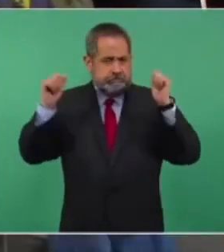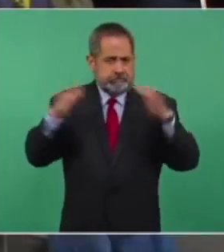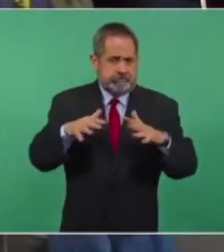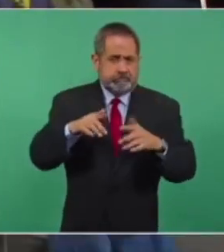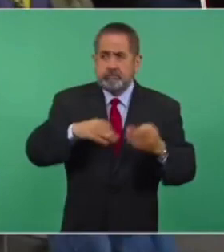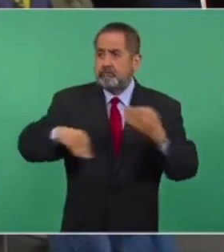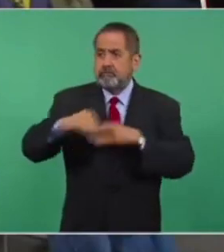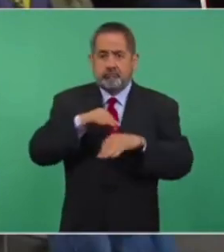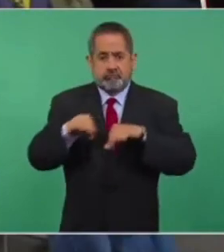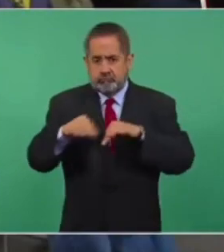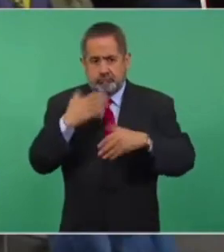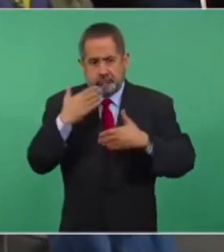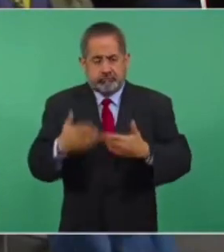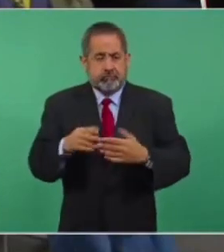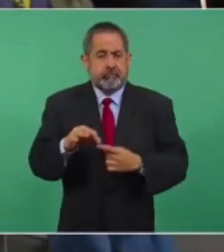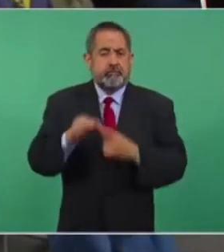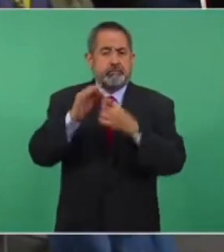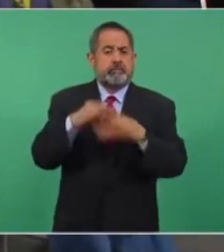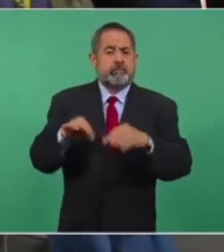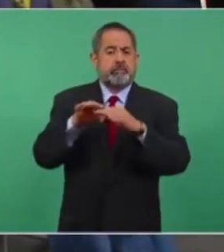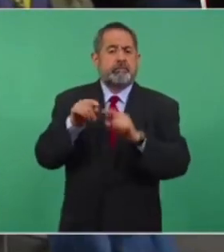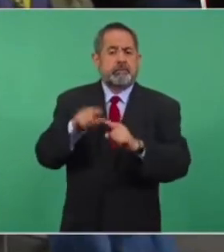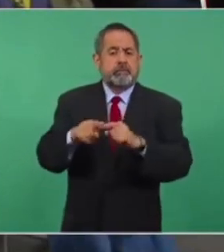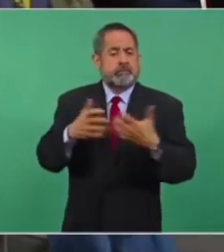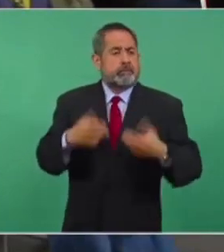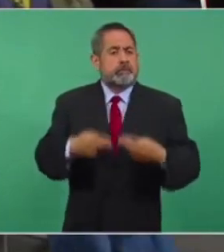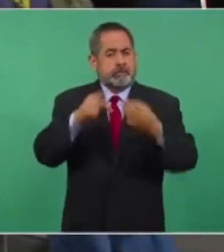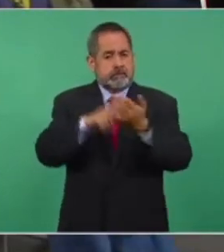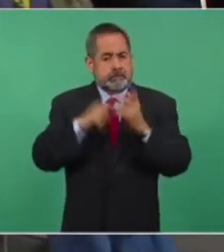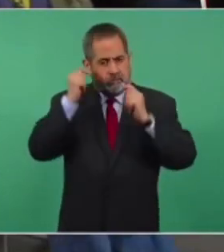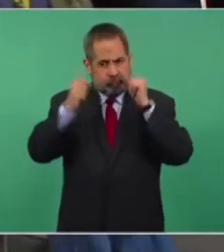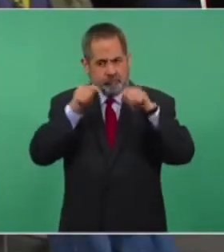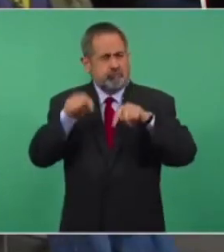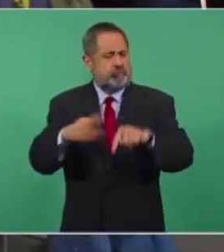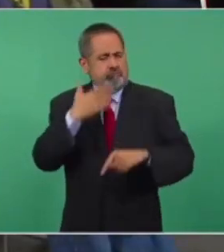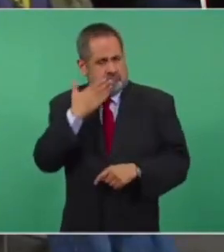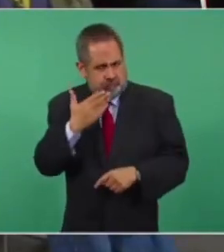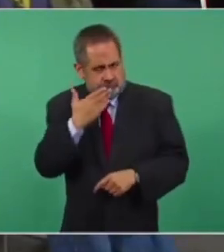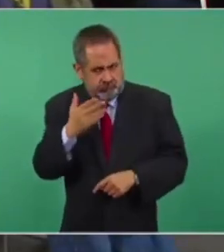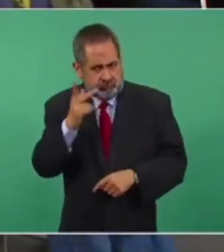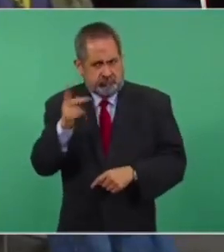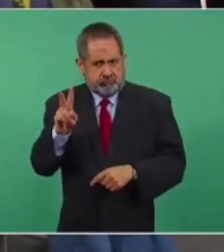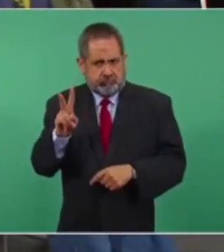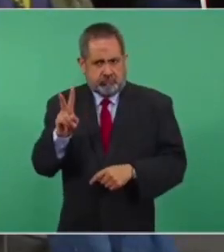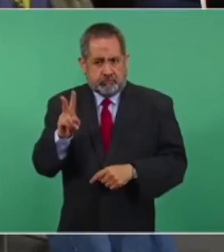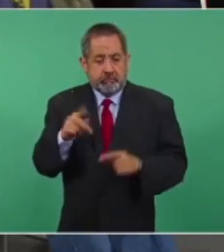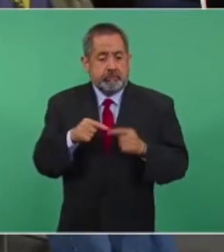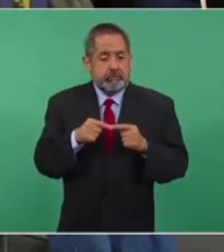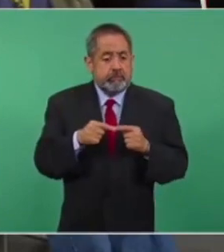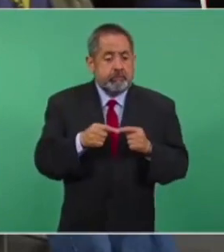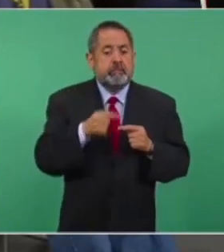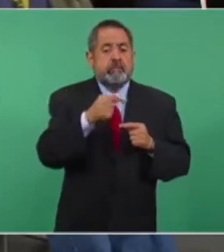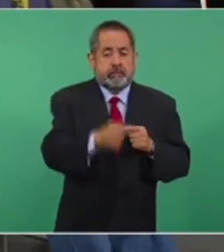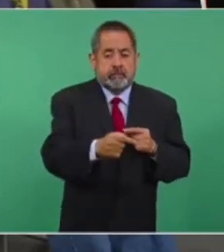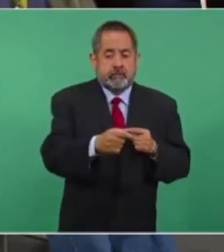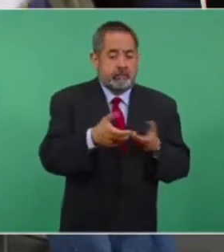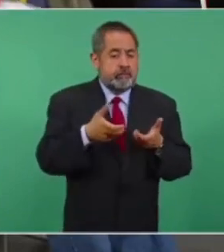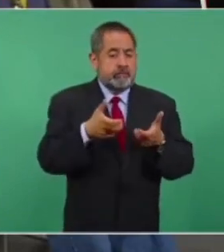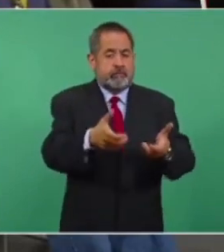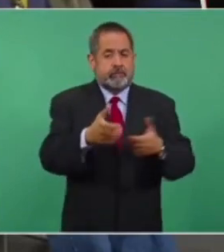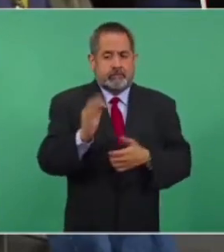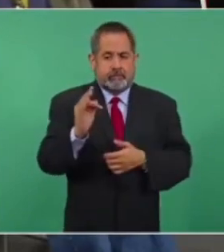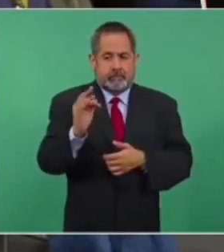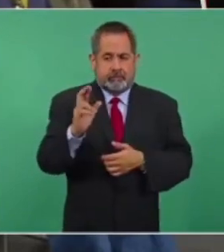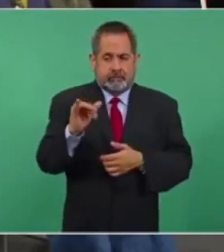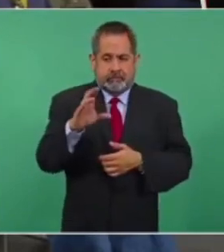todos, especialmente de los empresarios del turismo. Pero pasando la avenida Francisco Medina Asensio, que usted